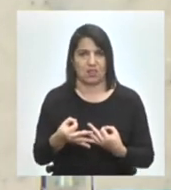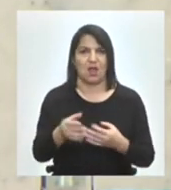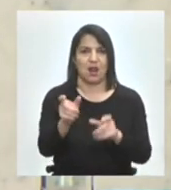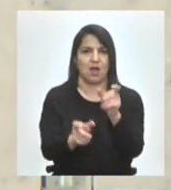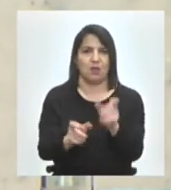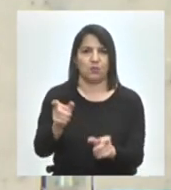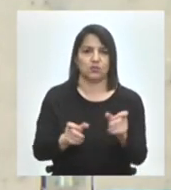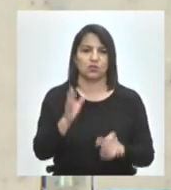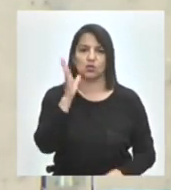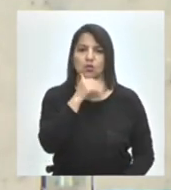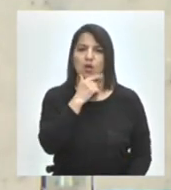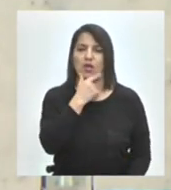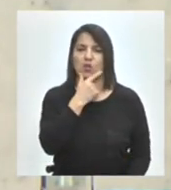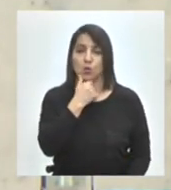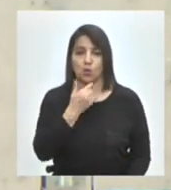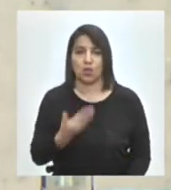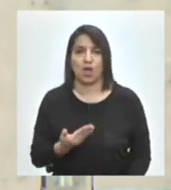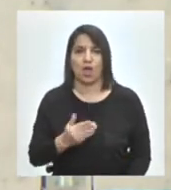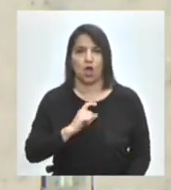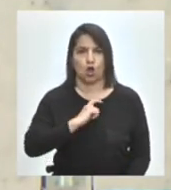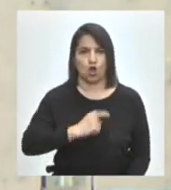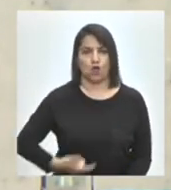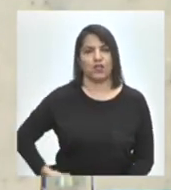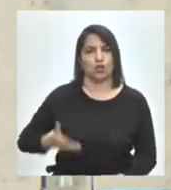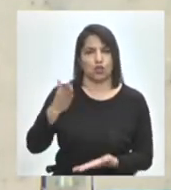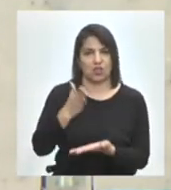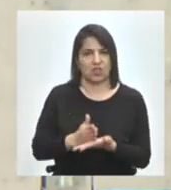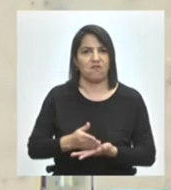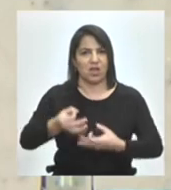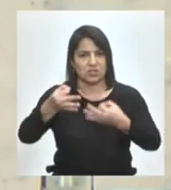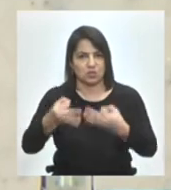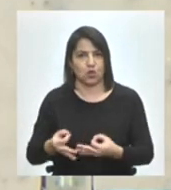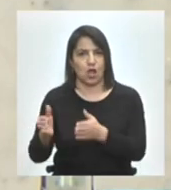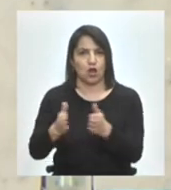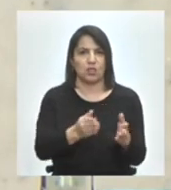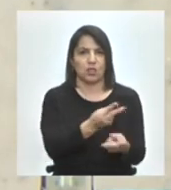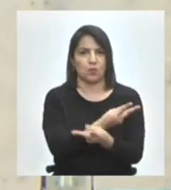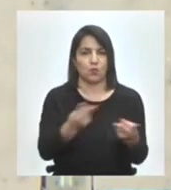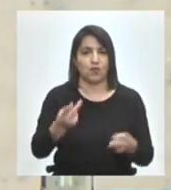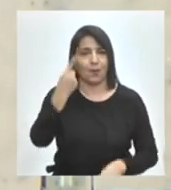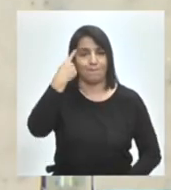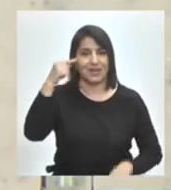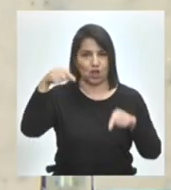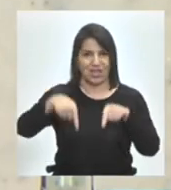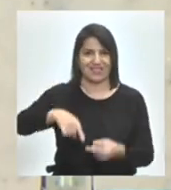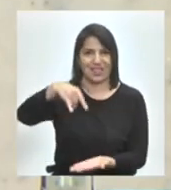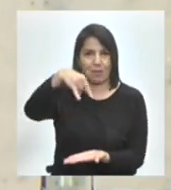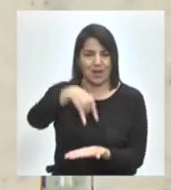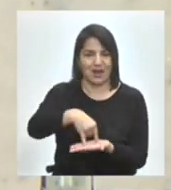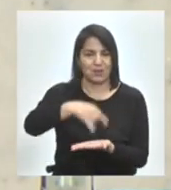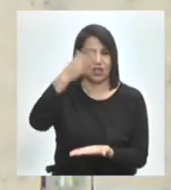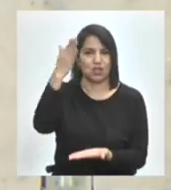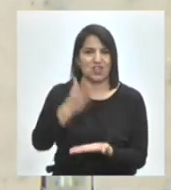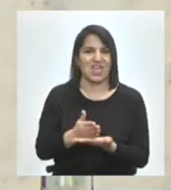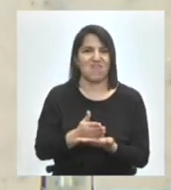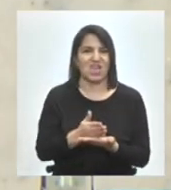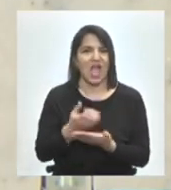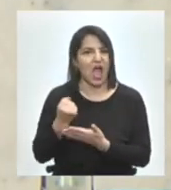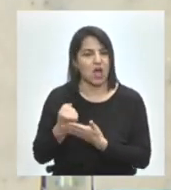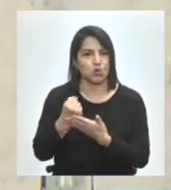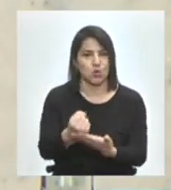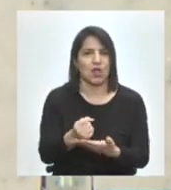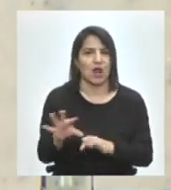No hay duda de que al gobierno le corresponde garantizar el orden público, pero este Parlamento tiene que facilitar las cosas y